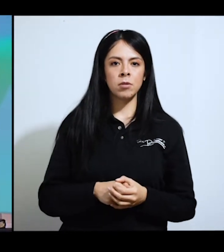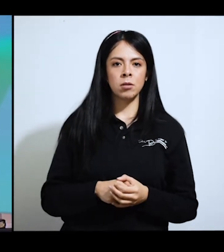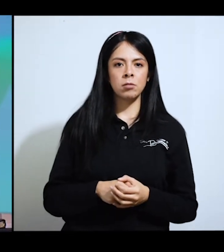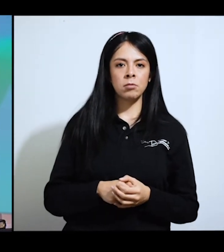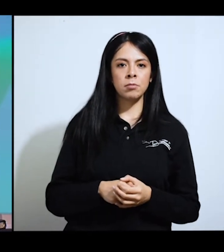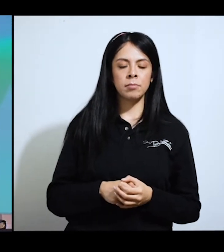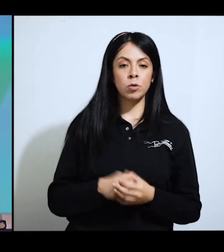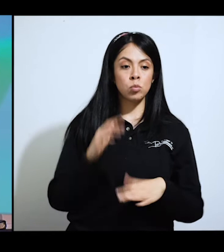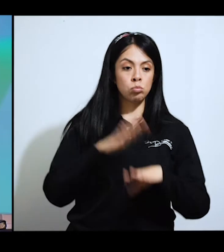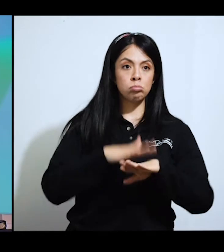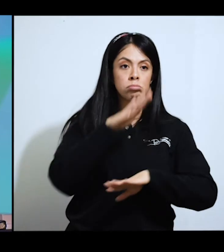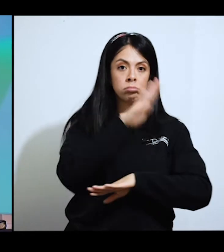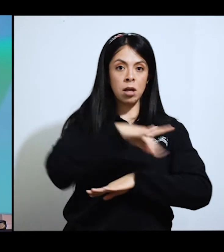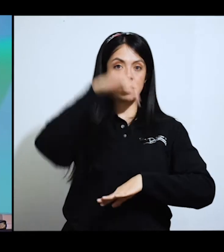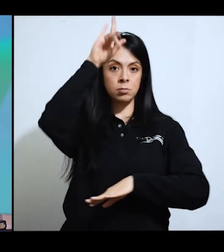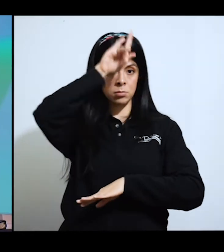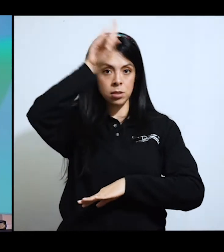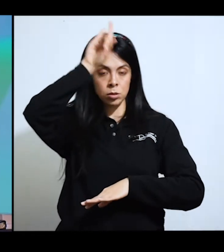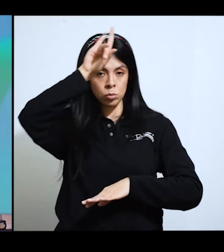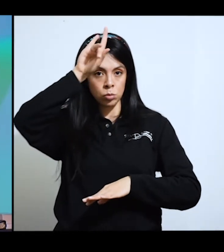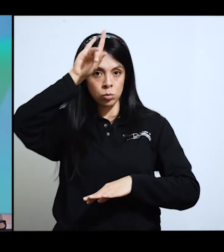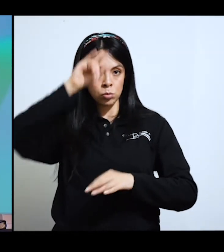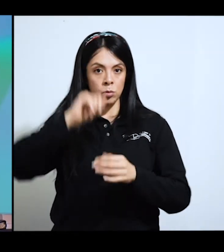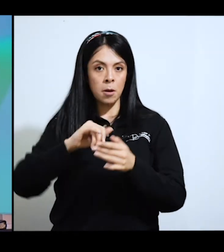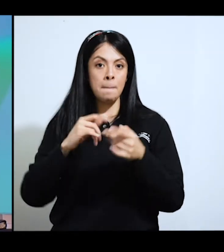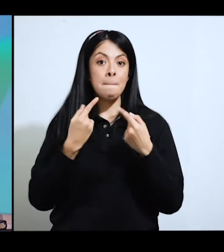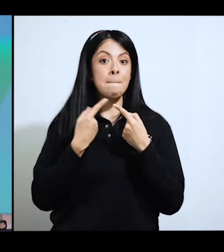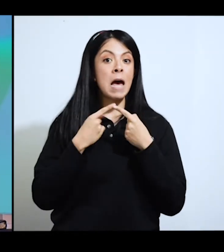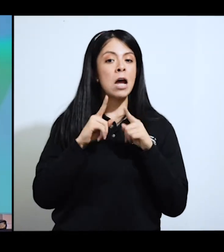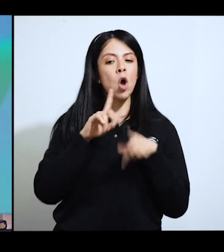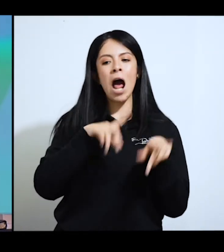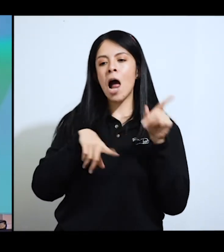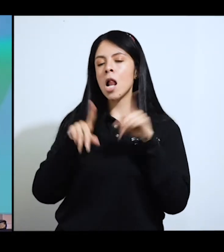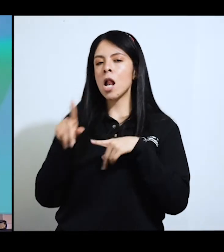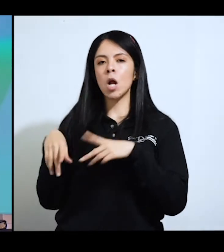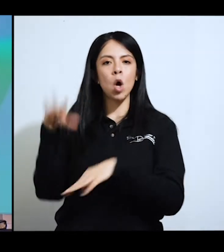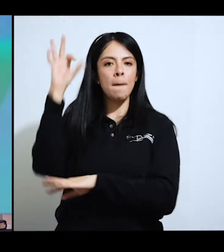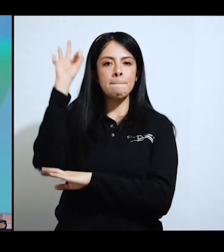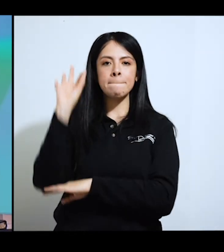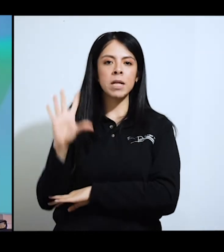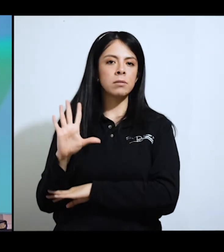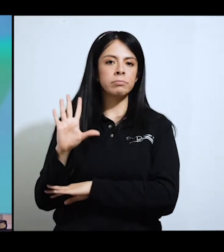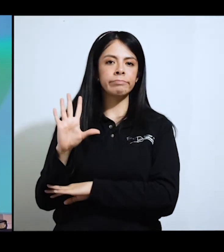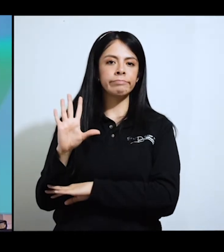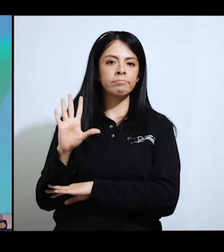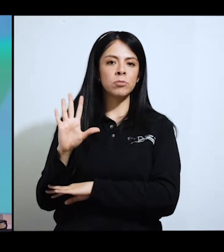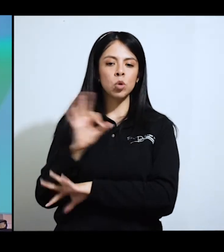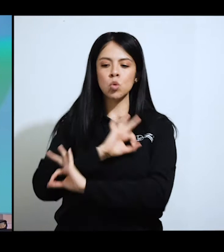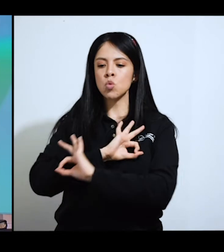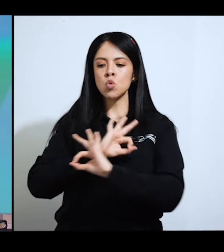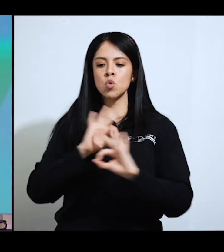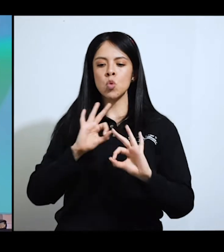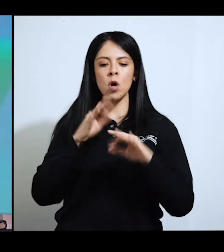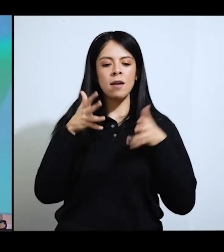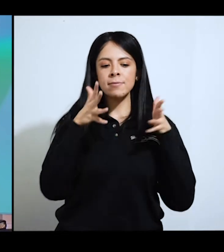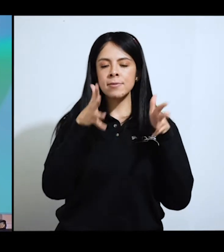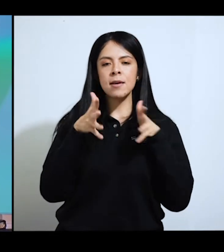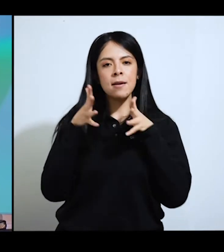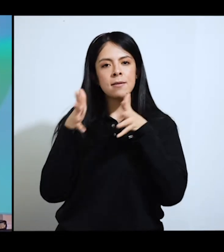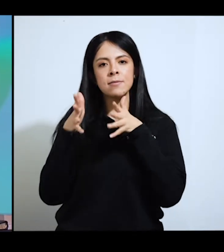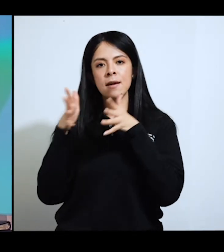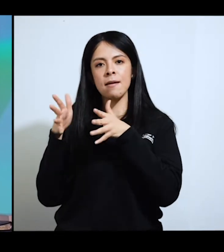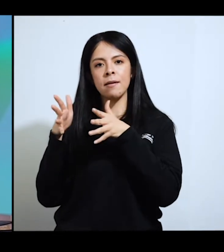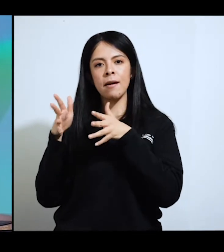atrapadas incluso por espíritus demoníacos. Sin embargo, hoy hay predicadores